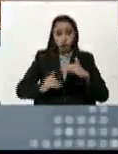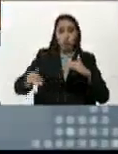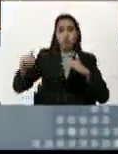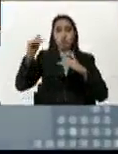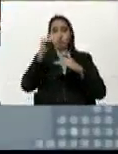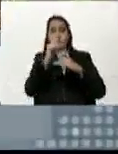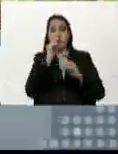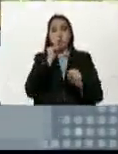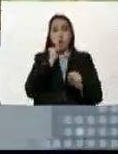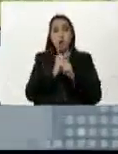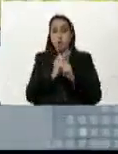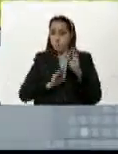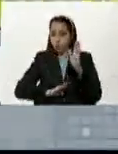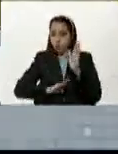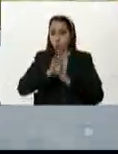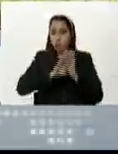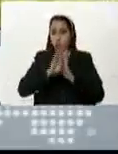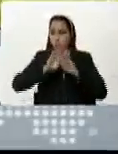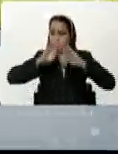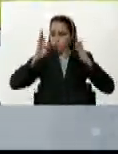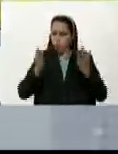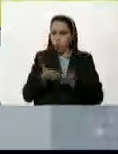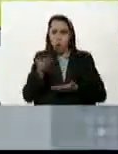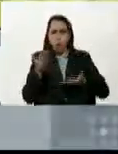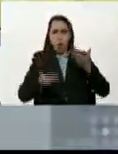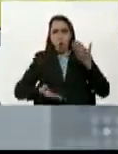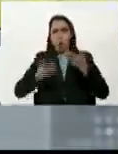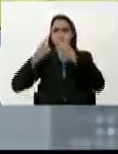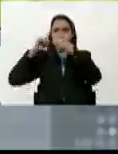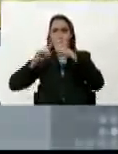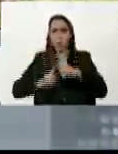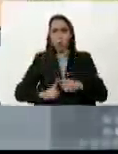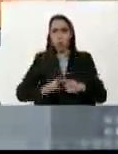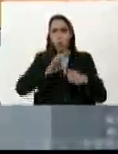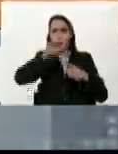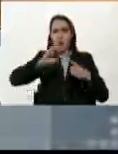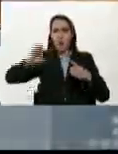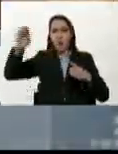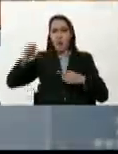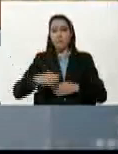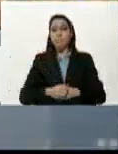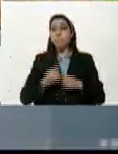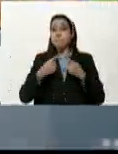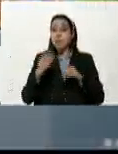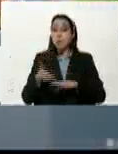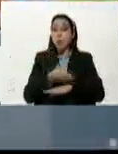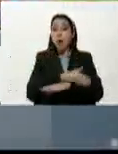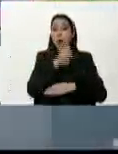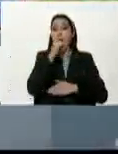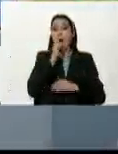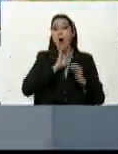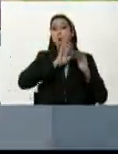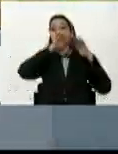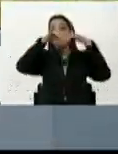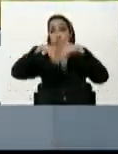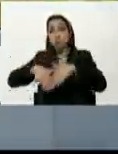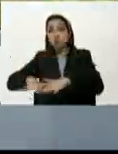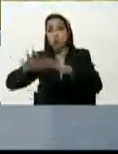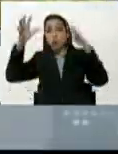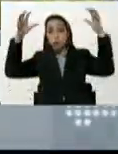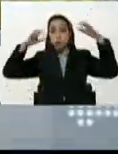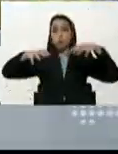el promedio mundial ahora cayó aquella vaguada y destruyó